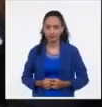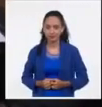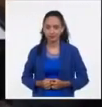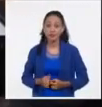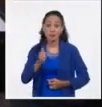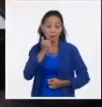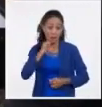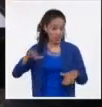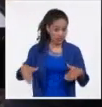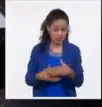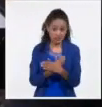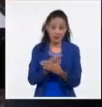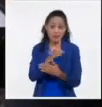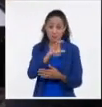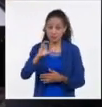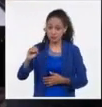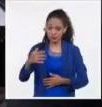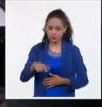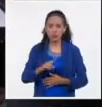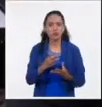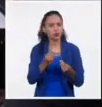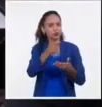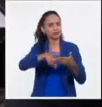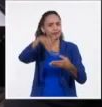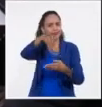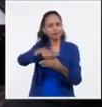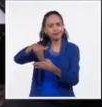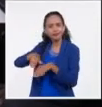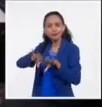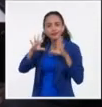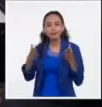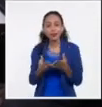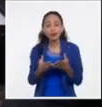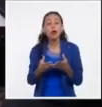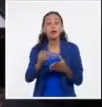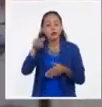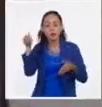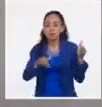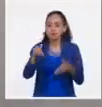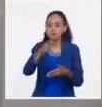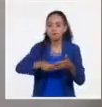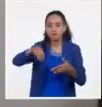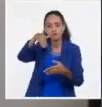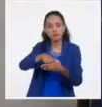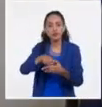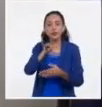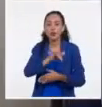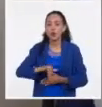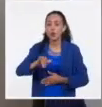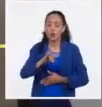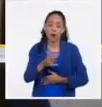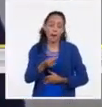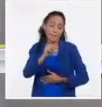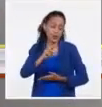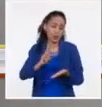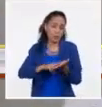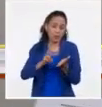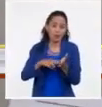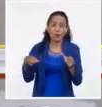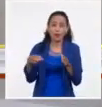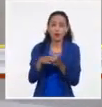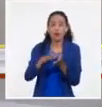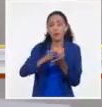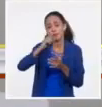100 embajadas cubanas y varios cientos de colegios en todo el mundo reciben hoy el voto de los miembros de las misiones estatales fuera de la isla para el Código